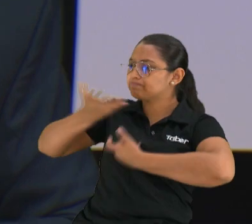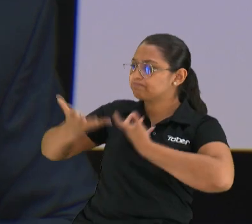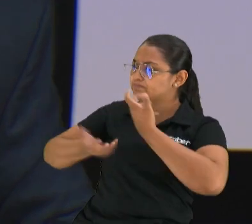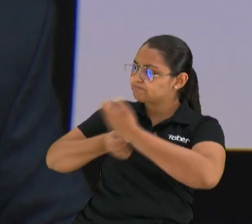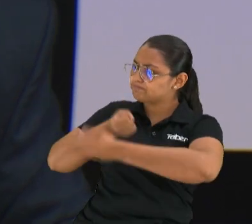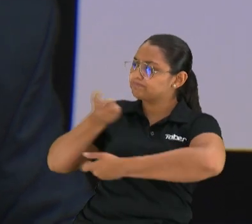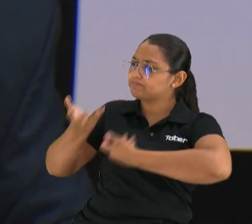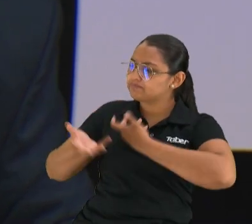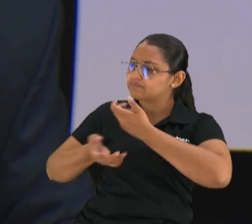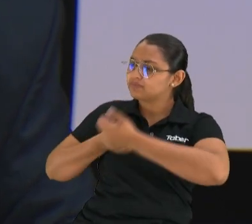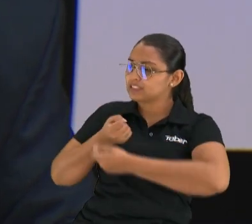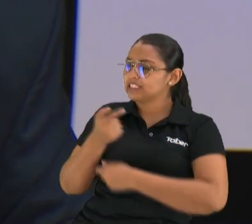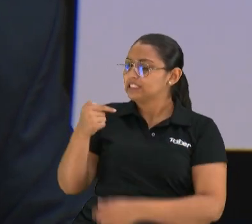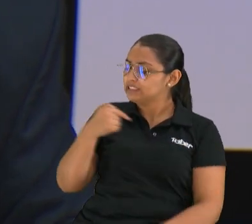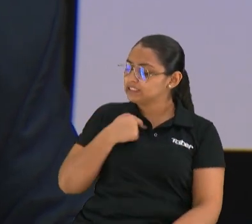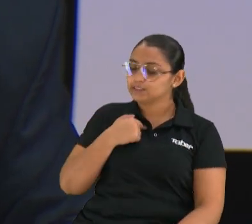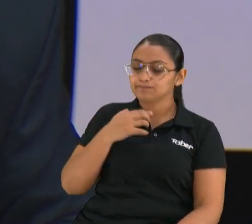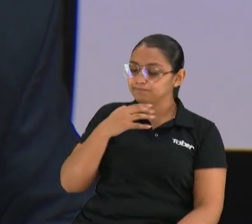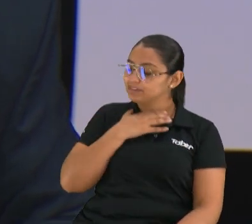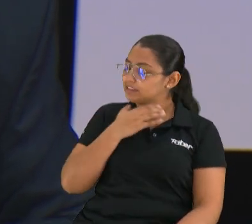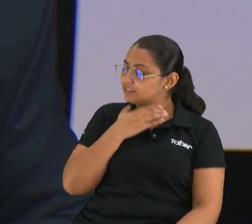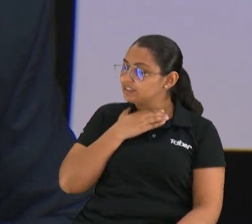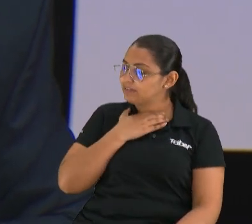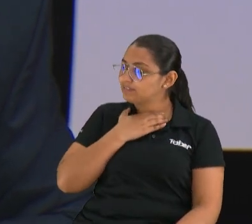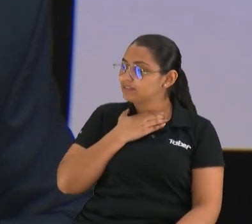y le dije ha sido difícil pastor